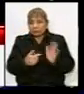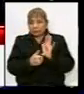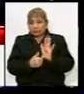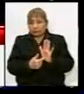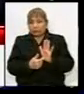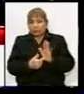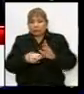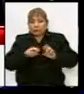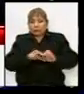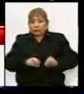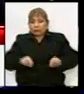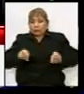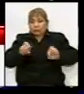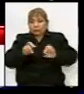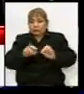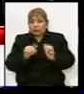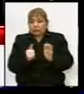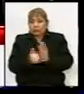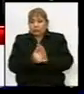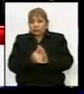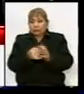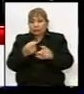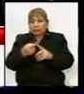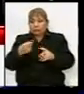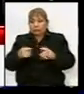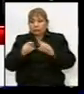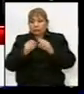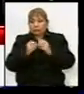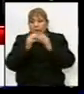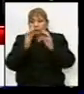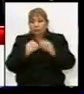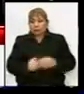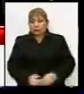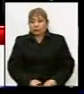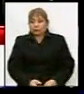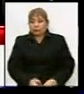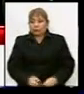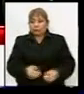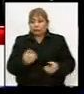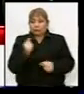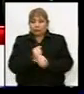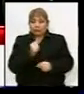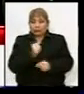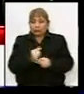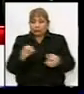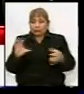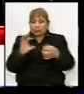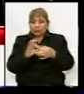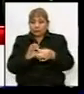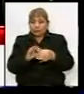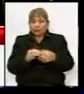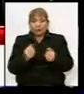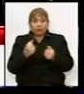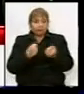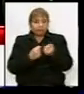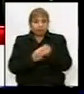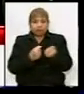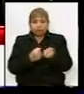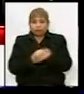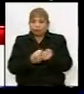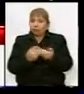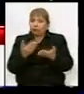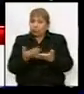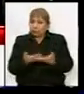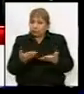en el parlamento que desde el día siguiente de su elección trabaje en conjunto y tenemos que fortalecer la democracia